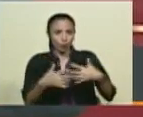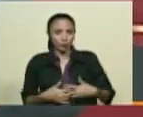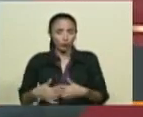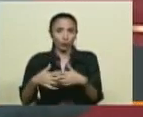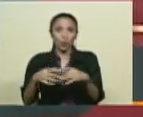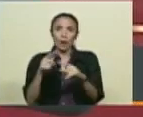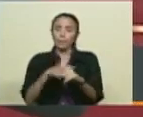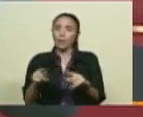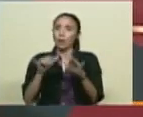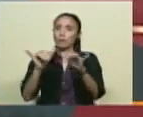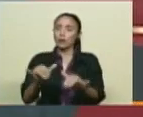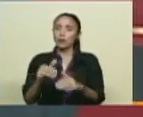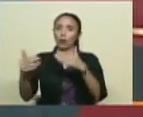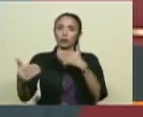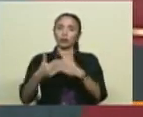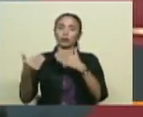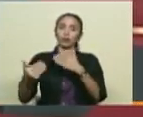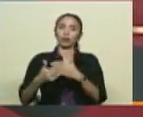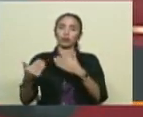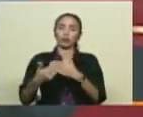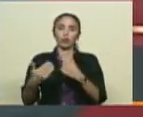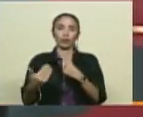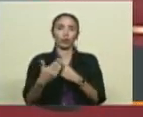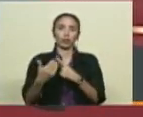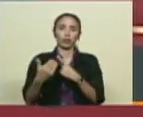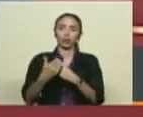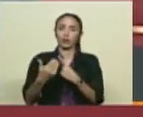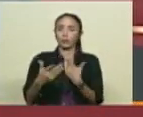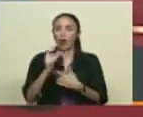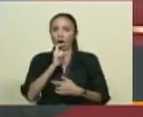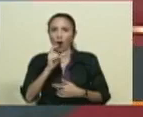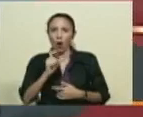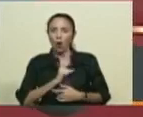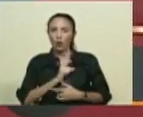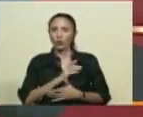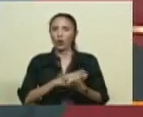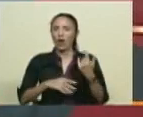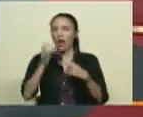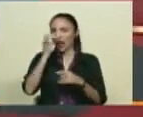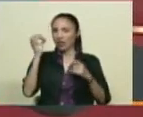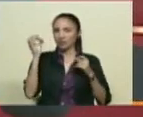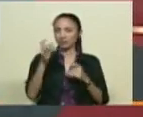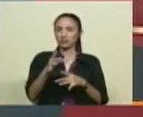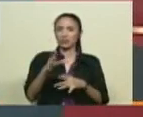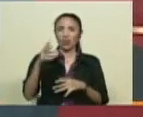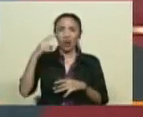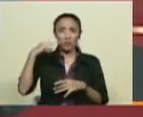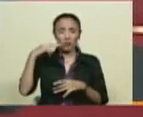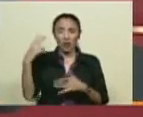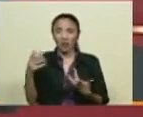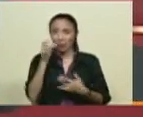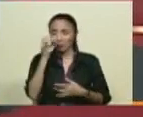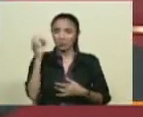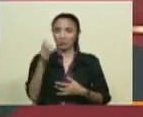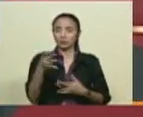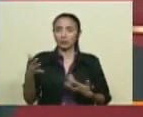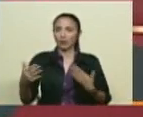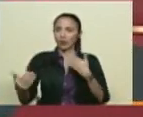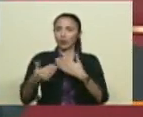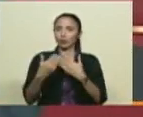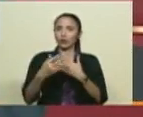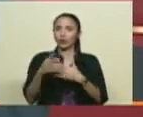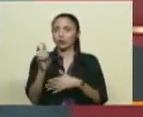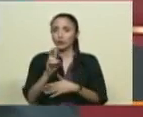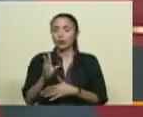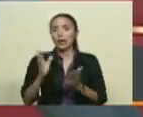ellos insisten en su agresión, en su odio, en su racismo, en su desprecio contra el pueblo de Venezuela, nuestros barcos